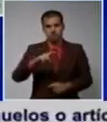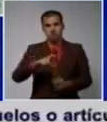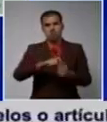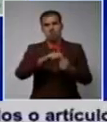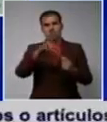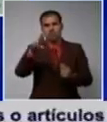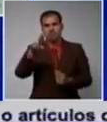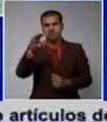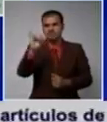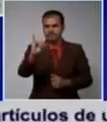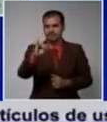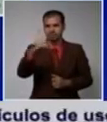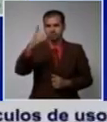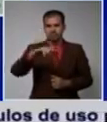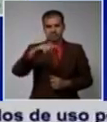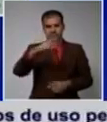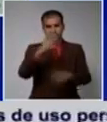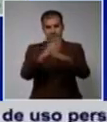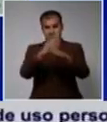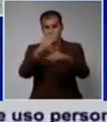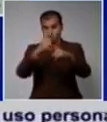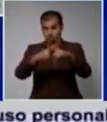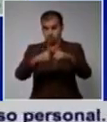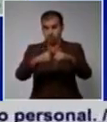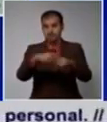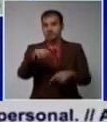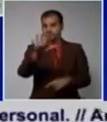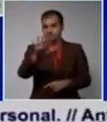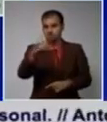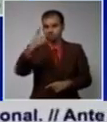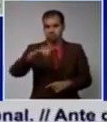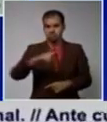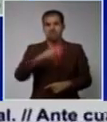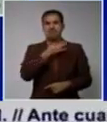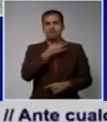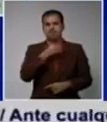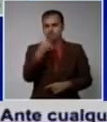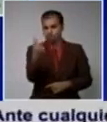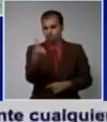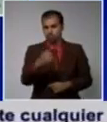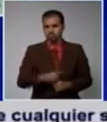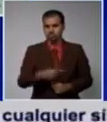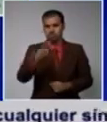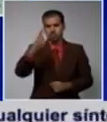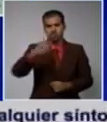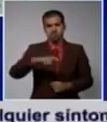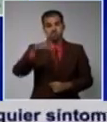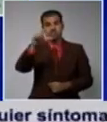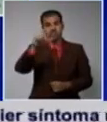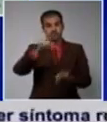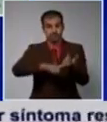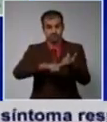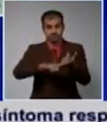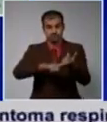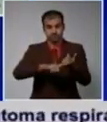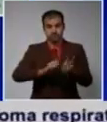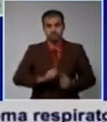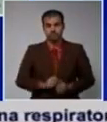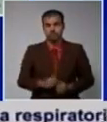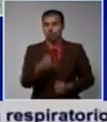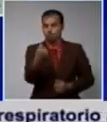del Sur con 5, Esmeralda con 1 y Carlos Manuel de Céspedes con 1